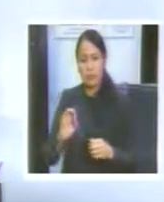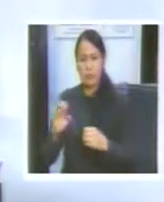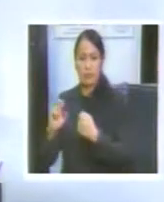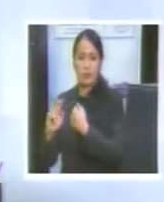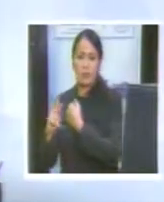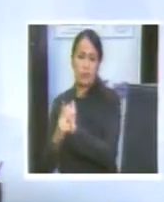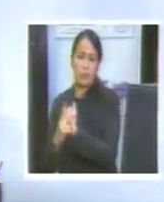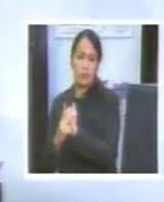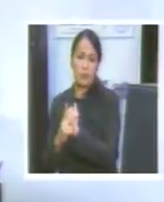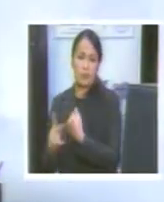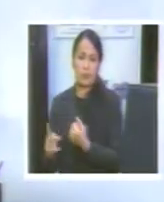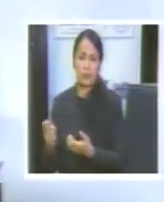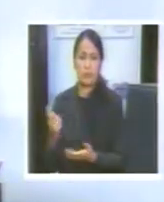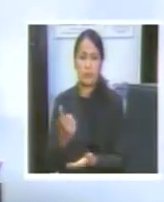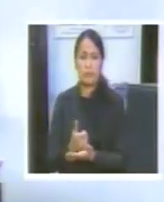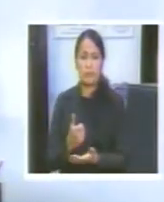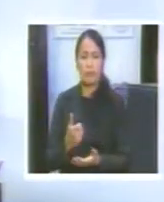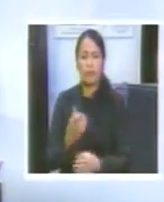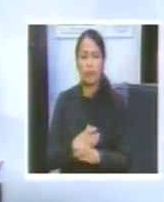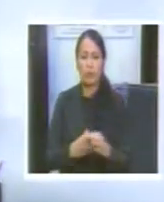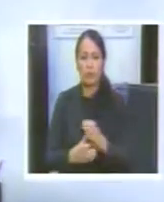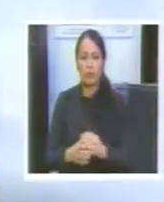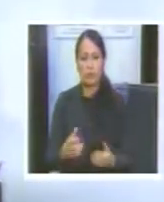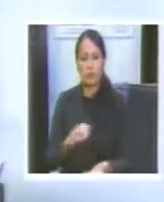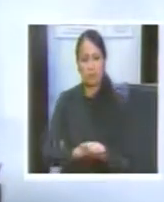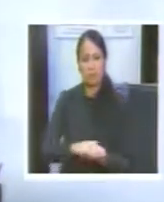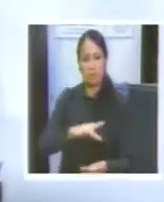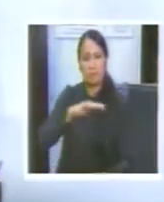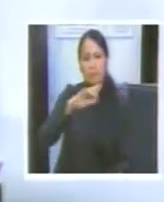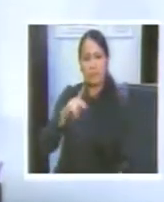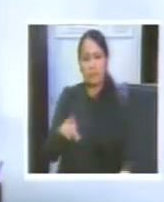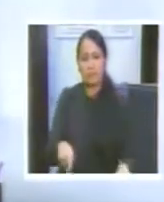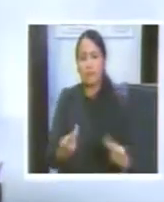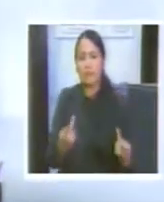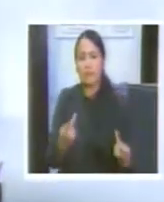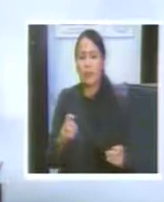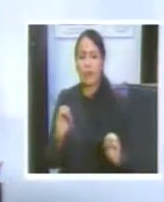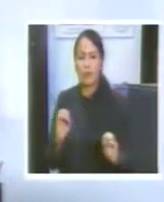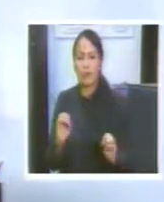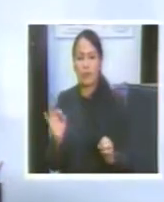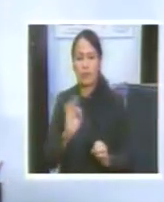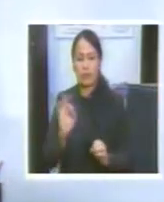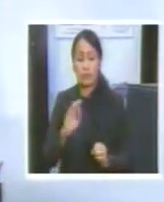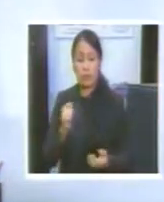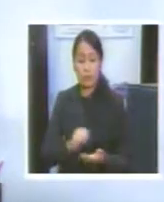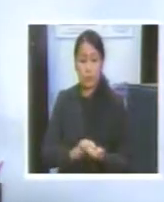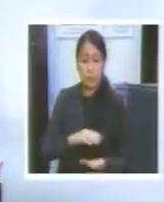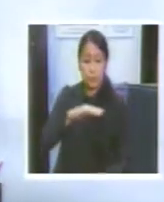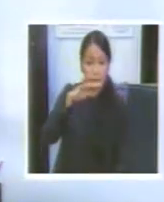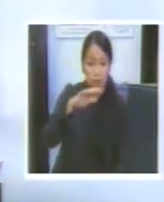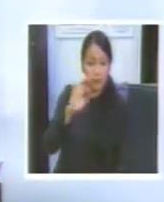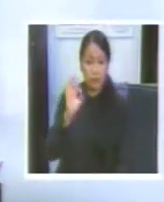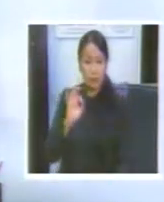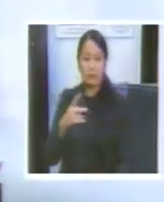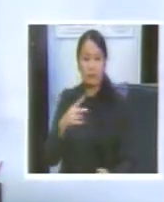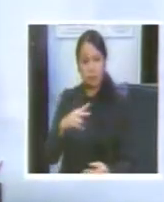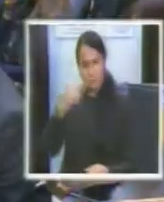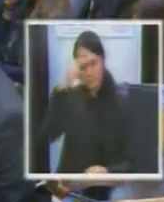Europea el volumen de comercio que tiene con México y la importancia relativa que ese mismo volumen tiene hoy para